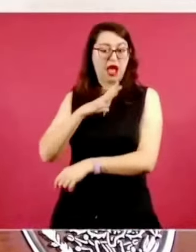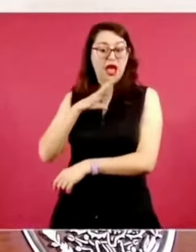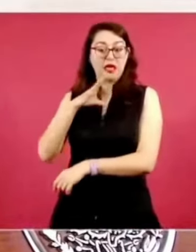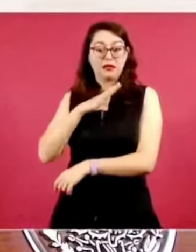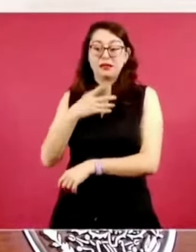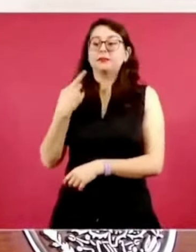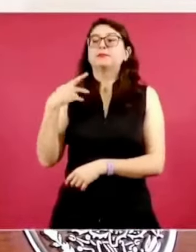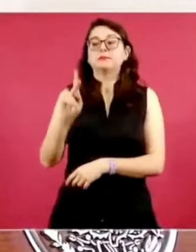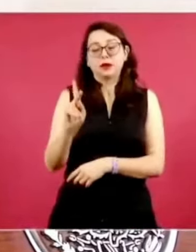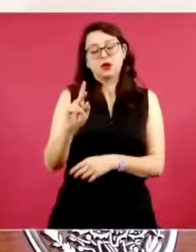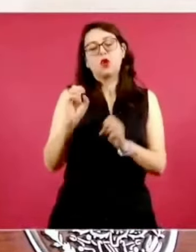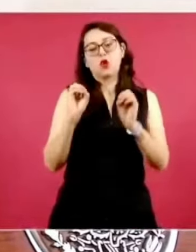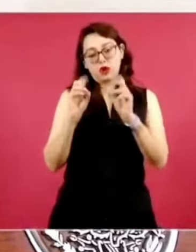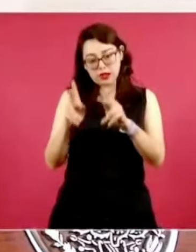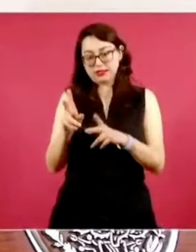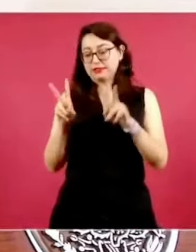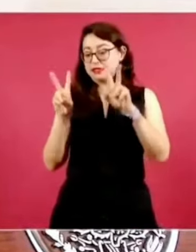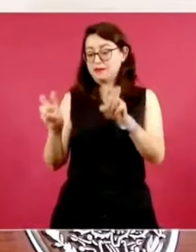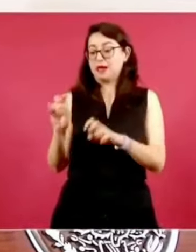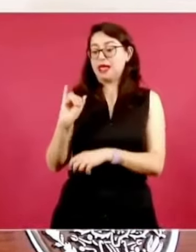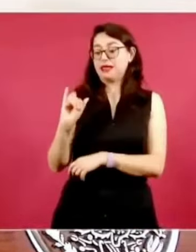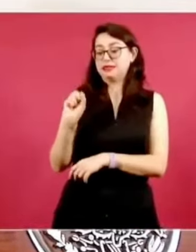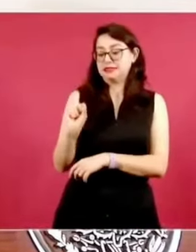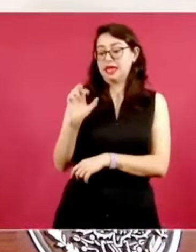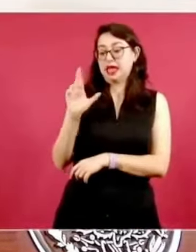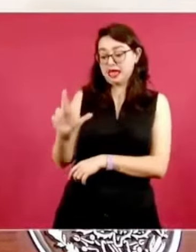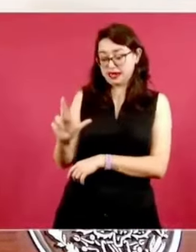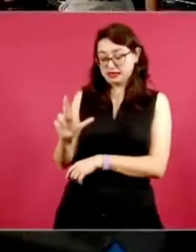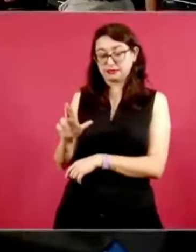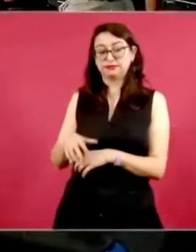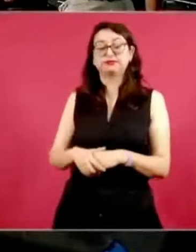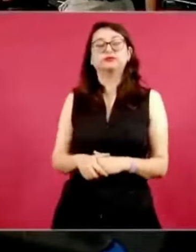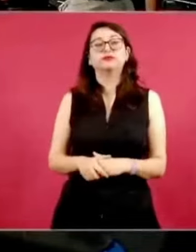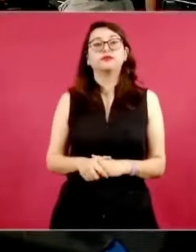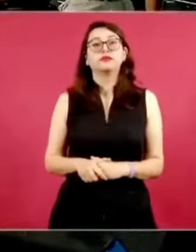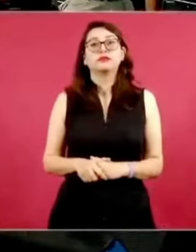la renta aún